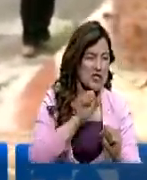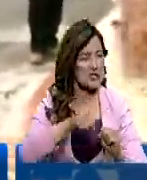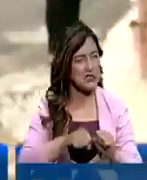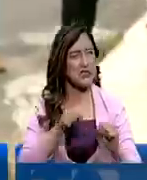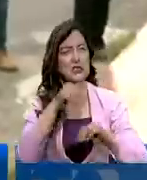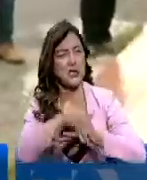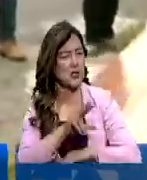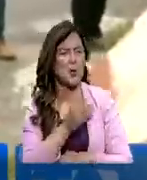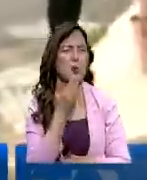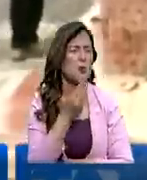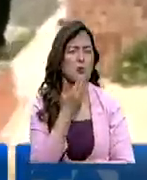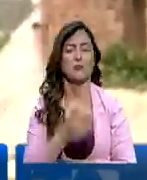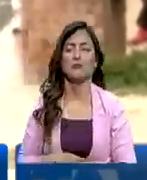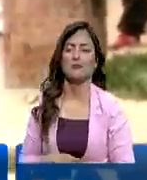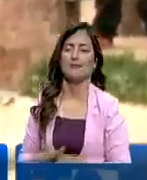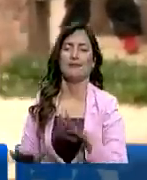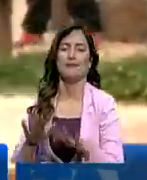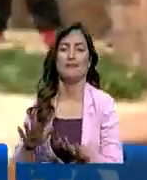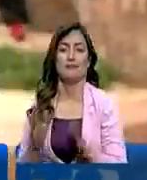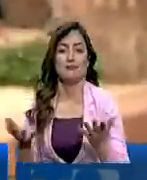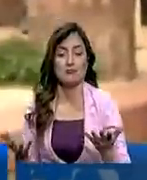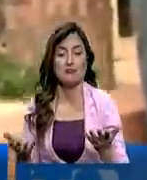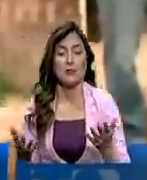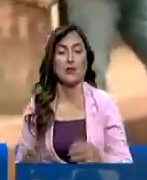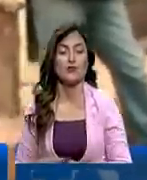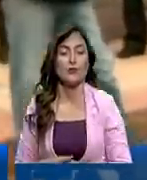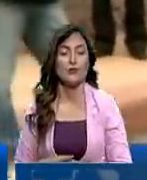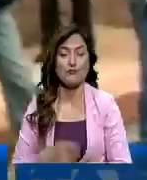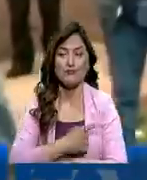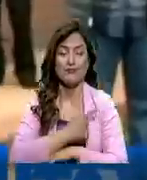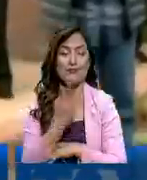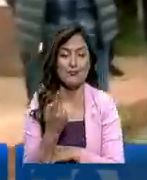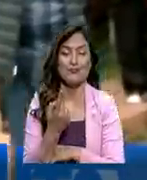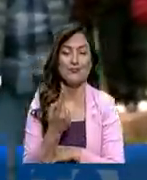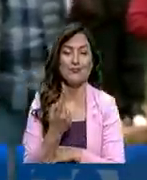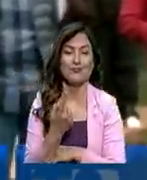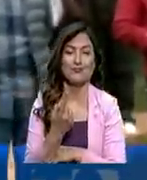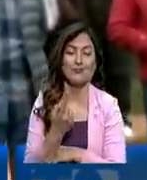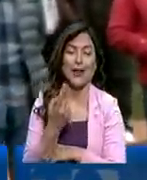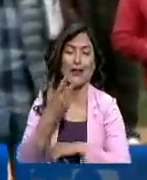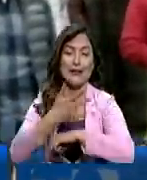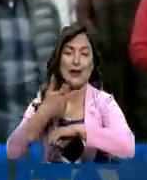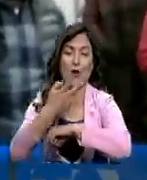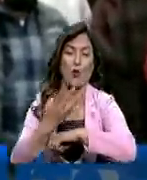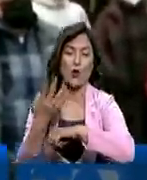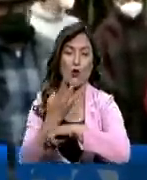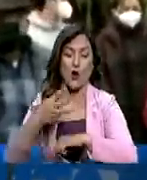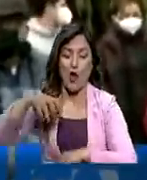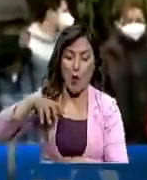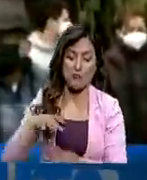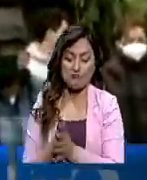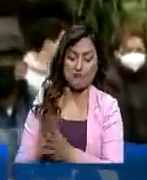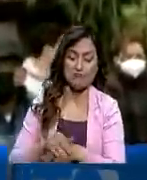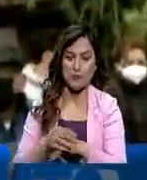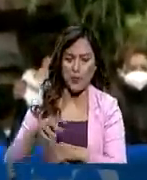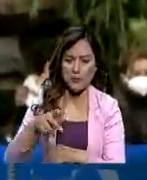una intermitencia, realmente no tenemos mucha seguridad de eso. Ha habido días en los que hemos tenido unas 3, 4 horas el servicio,